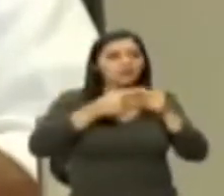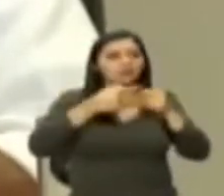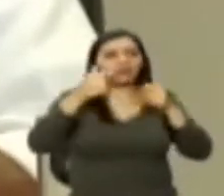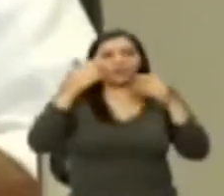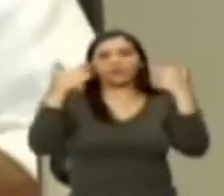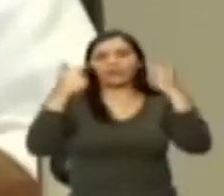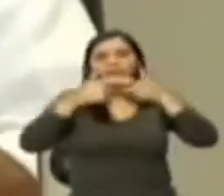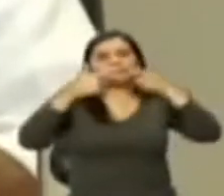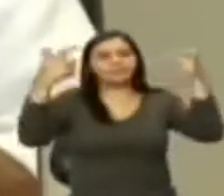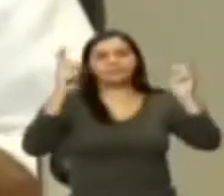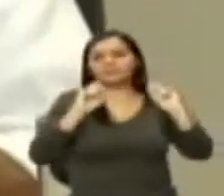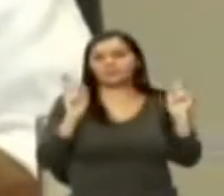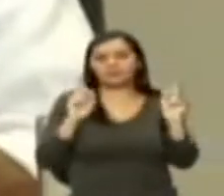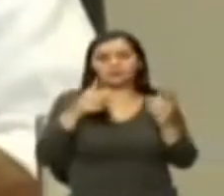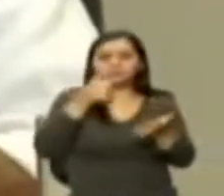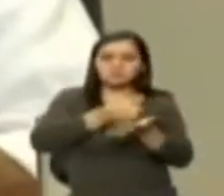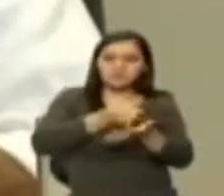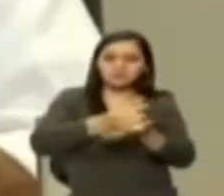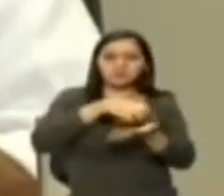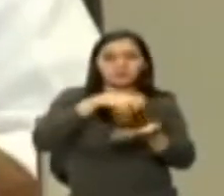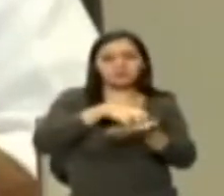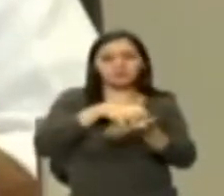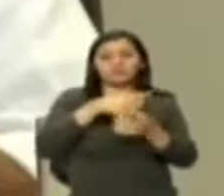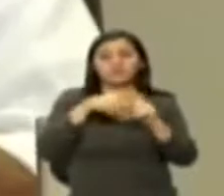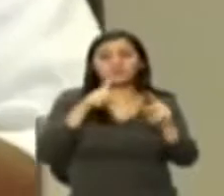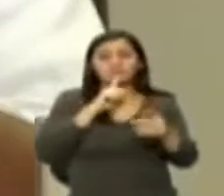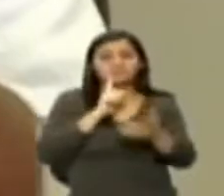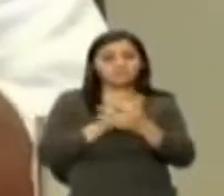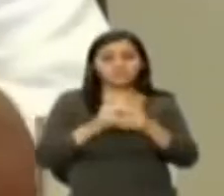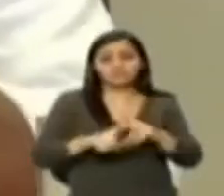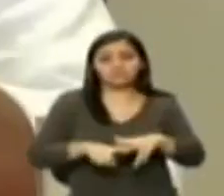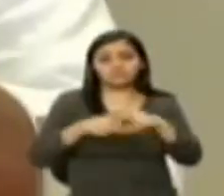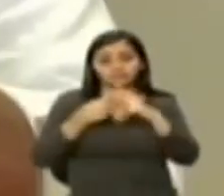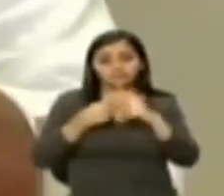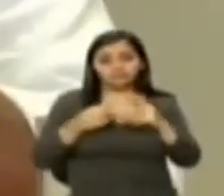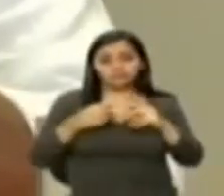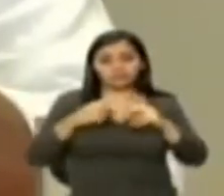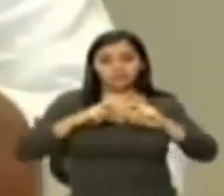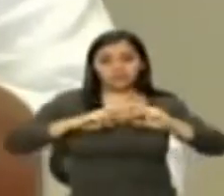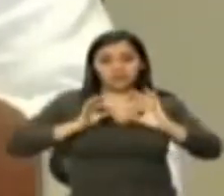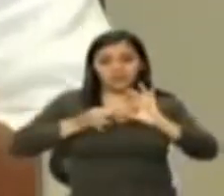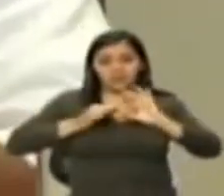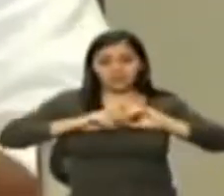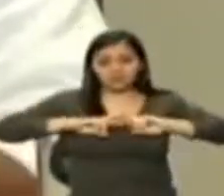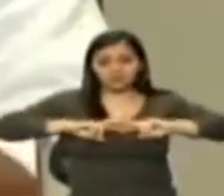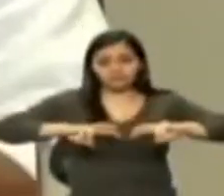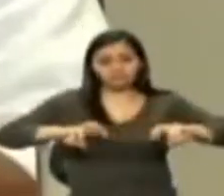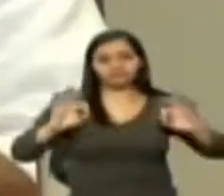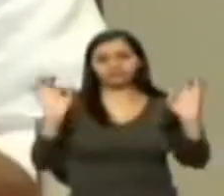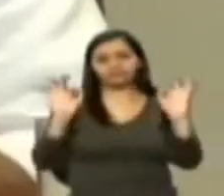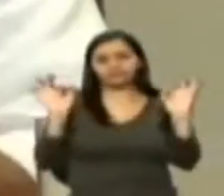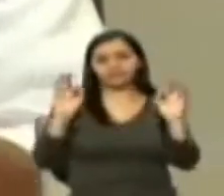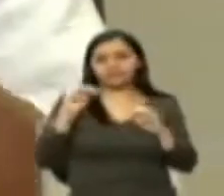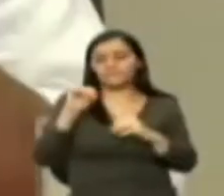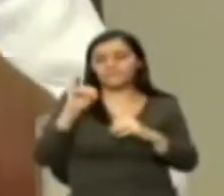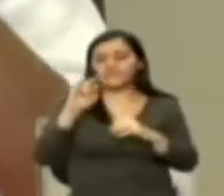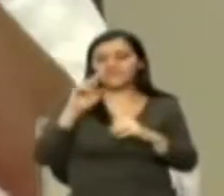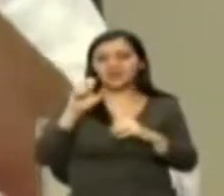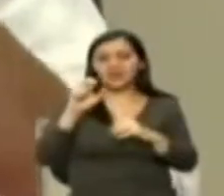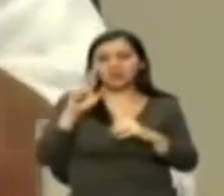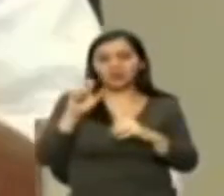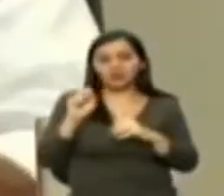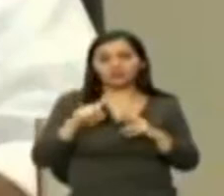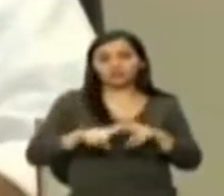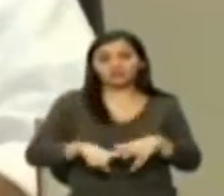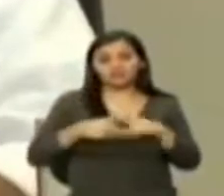transformando la Amazonía y todavía no empezamos con verdadera explotación minera. Recién Mirador empezó la fase de explotación, ¿verdad? De construcción, ni siquiera todavía no